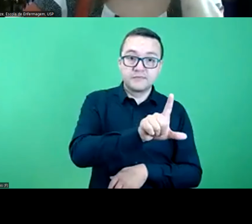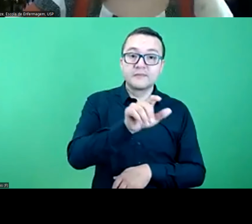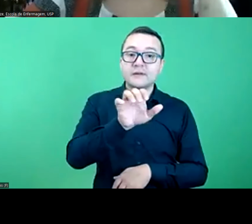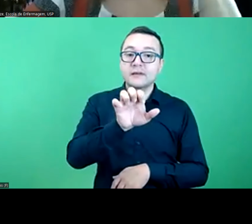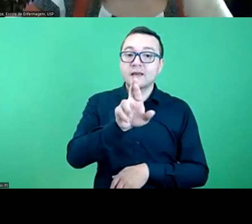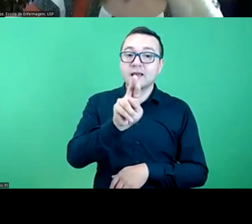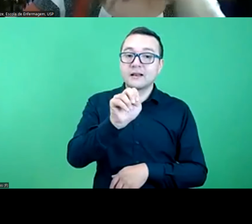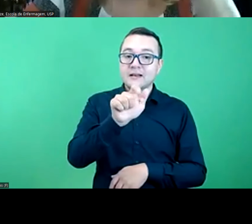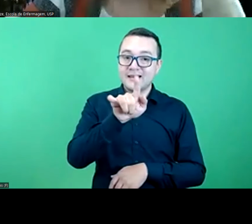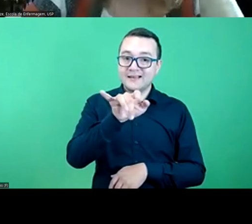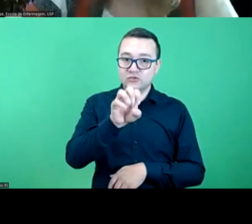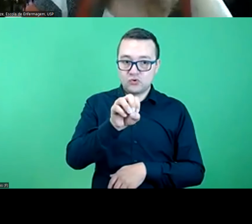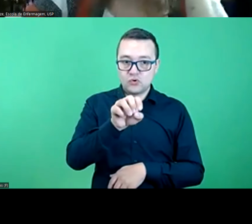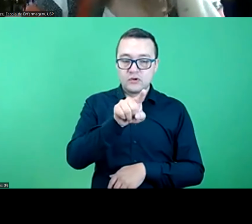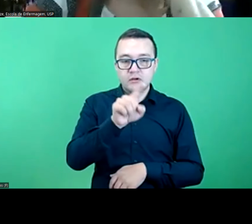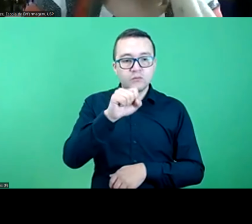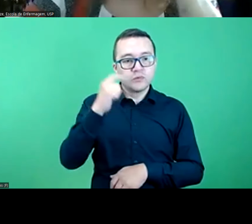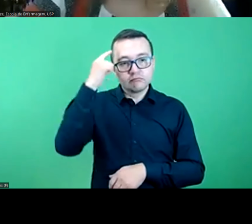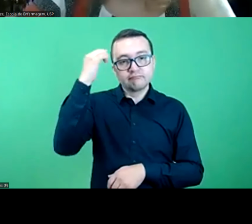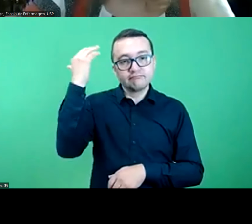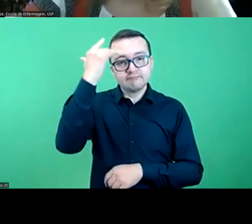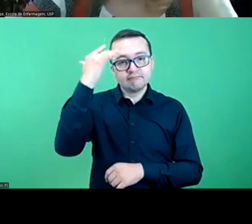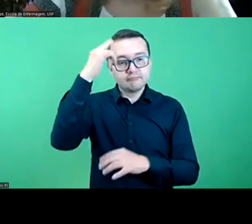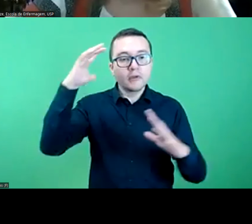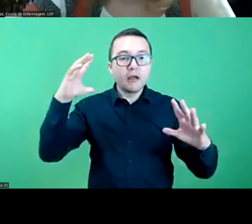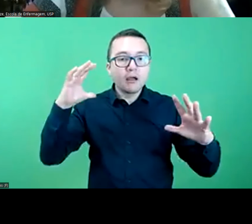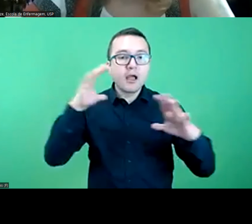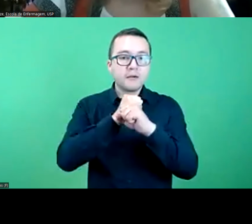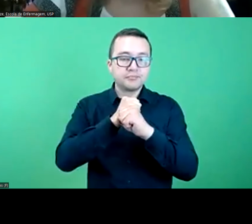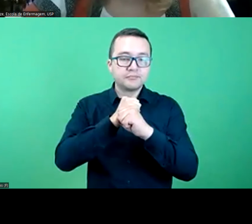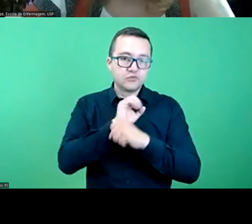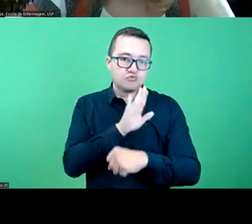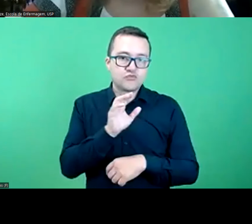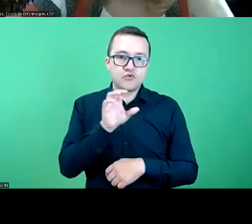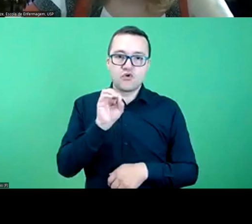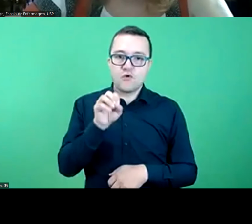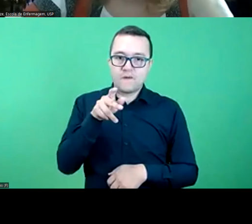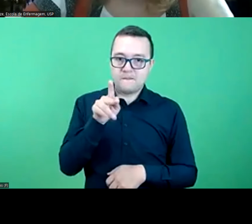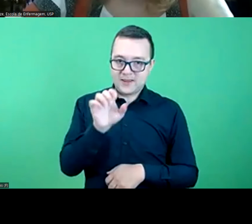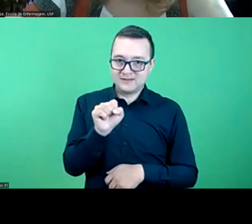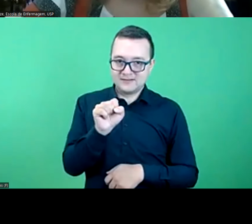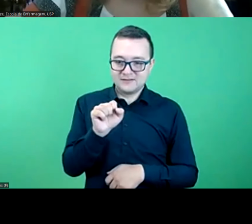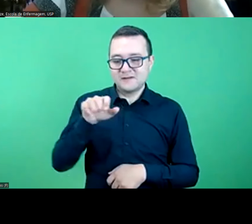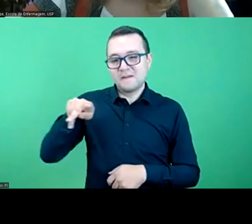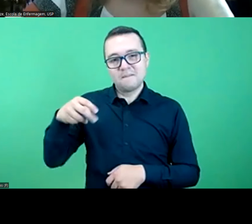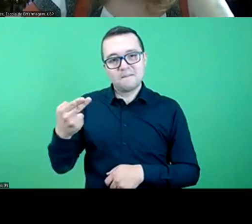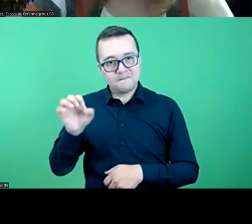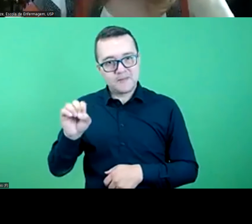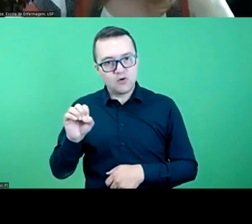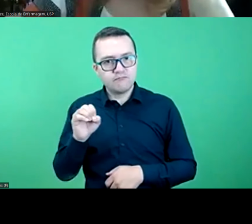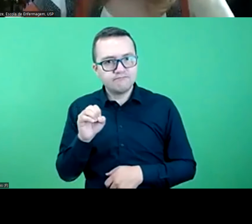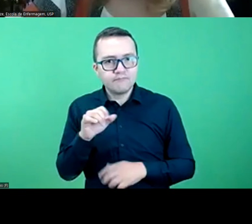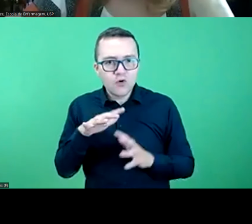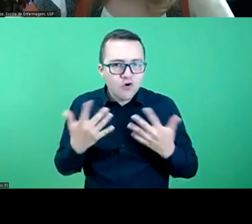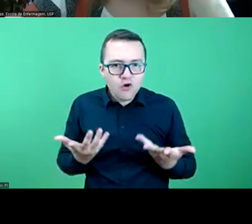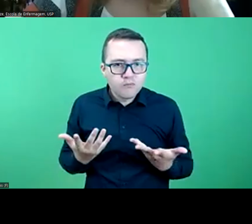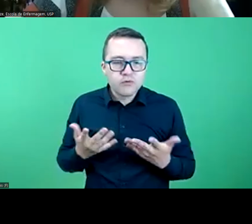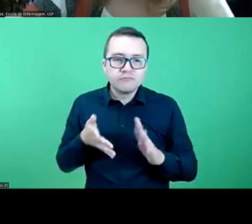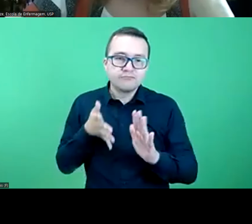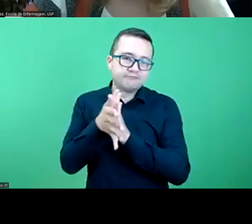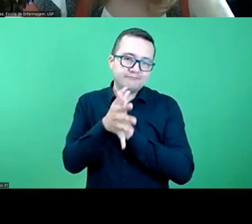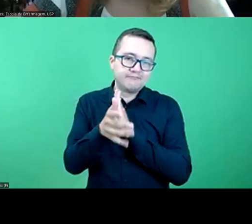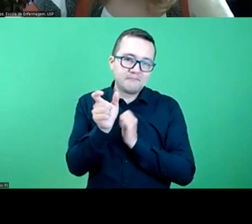a que hiciese una reflexión institucional de lo que ha ocurrido hoy y de los retos que tenemos por delante. Claro, sí. Es que a